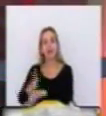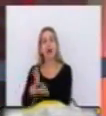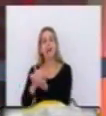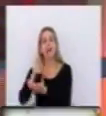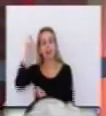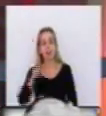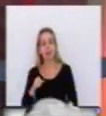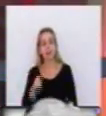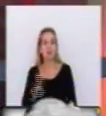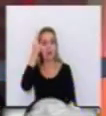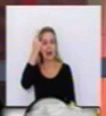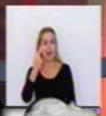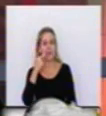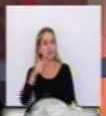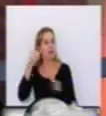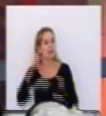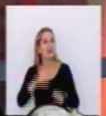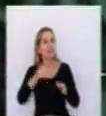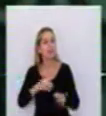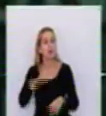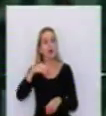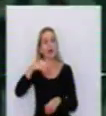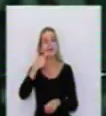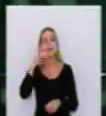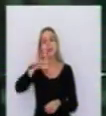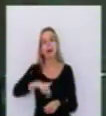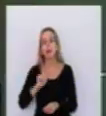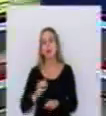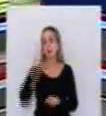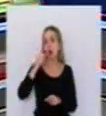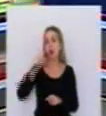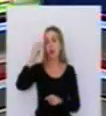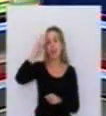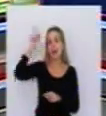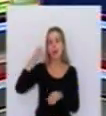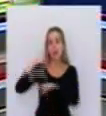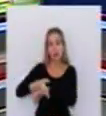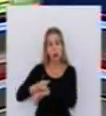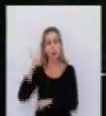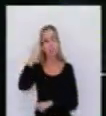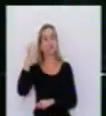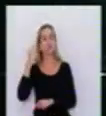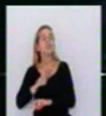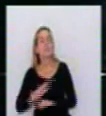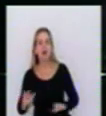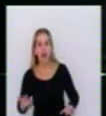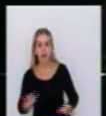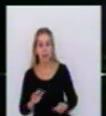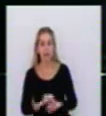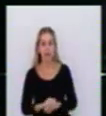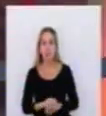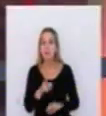tiro. Tan tremendo como suena. No ha cambiado nada en todo este tiempo. Por no, más de todo lo que dijo Arroyo Salgado. En 7 días van a ser